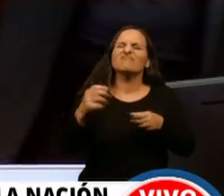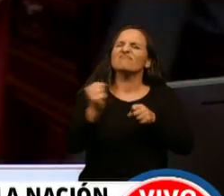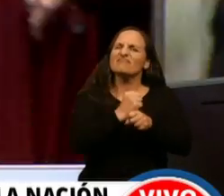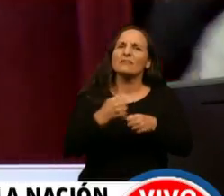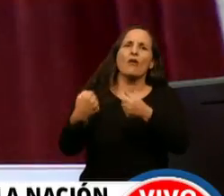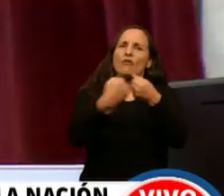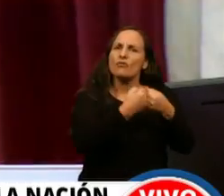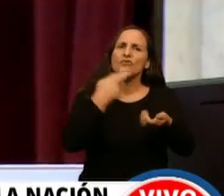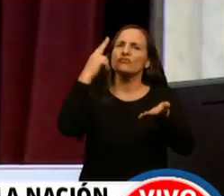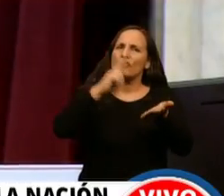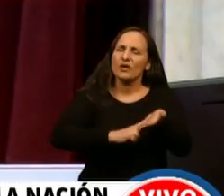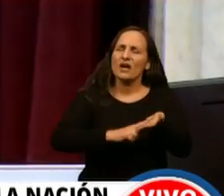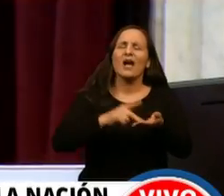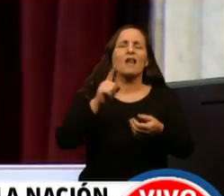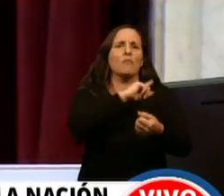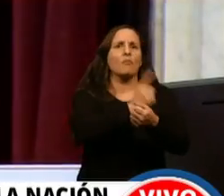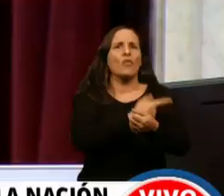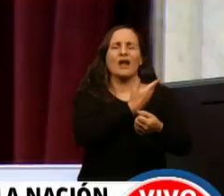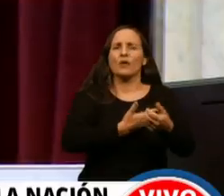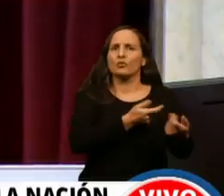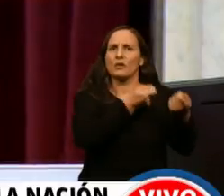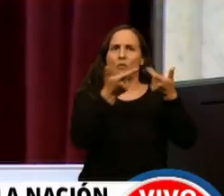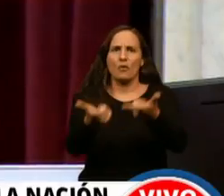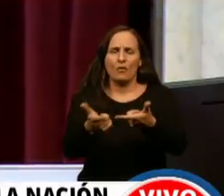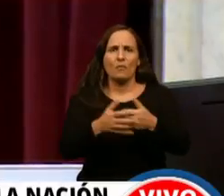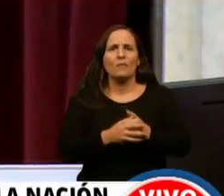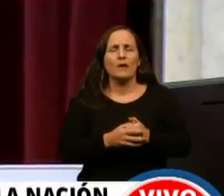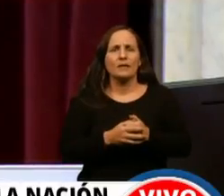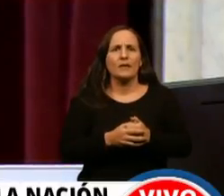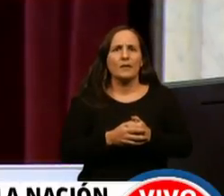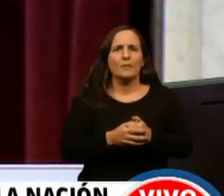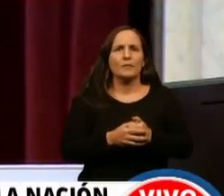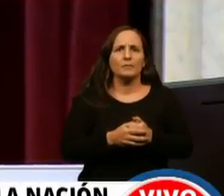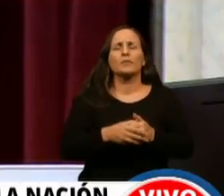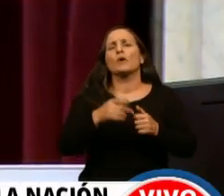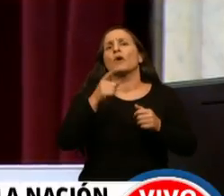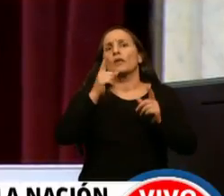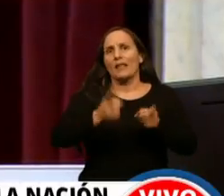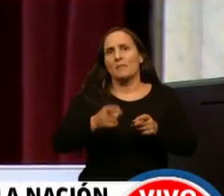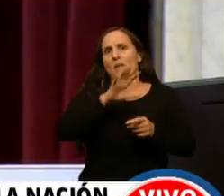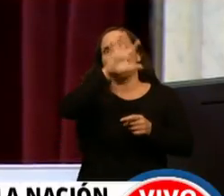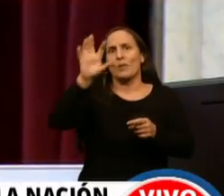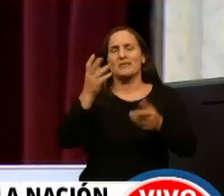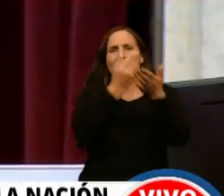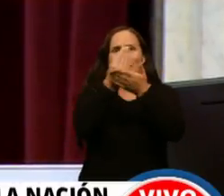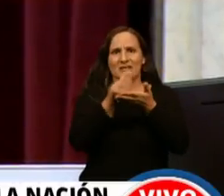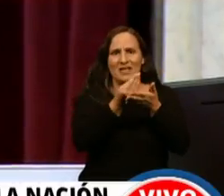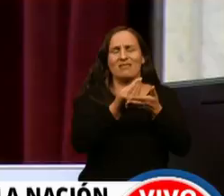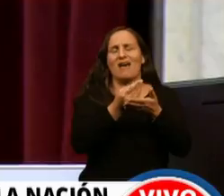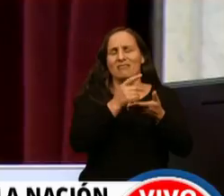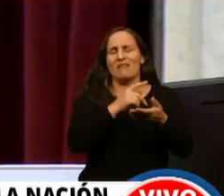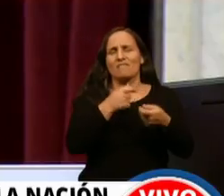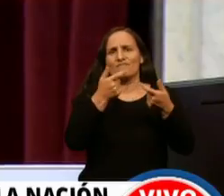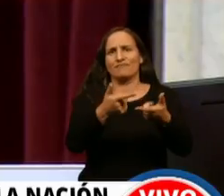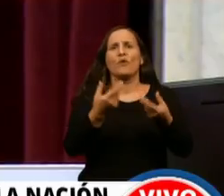consenso fiscal suscripto por el poder ejecutivo nacional y representantes de las provincias el